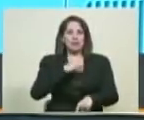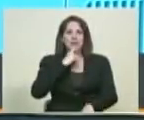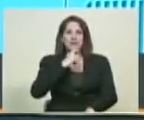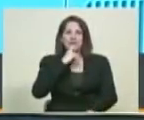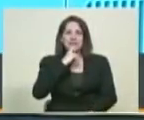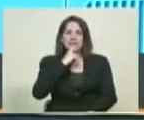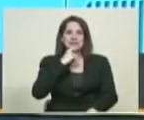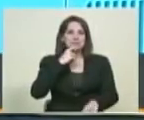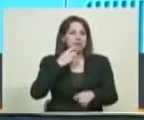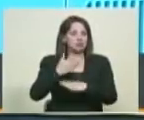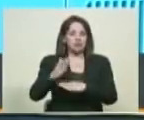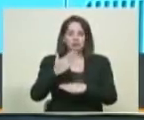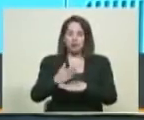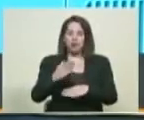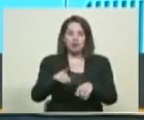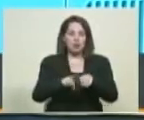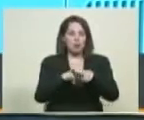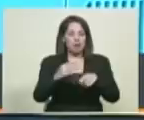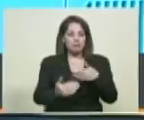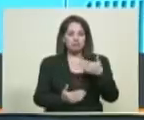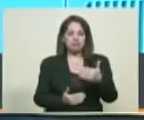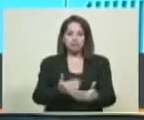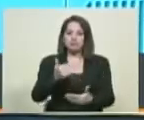avance. No solo hemos resistido,